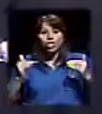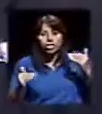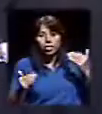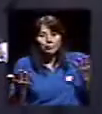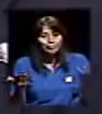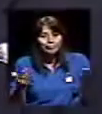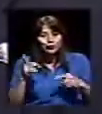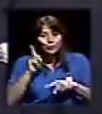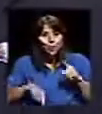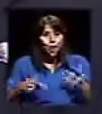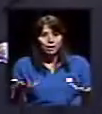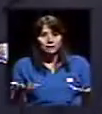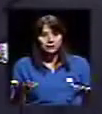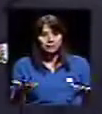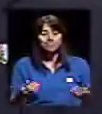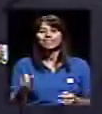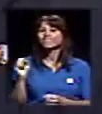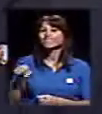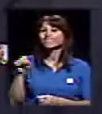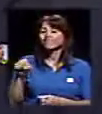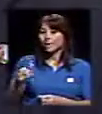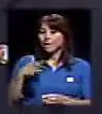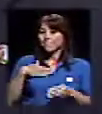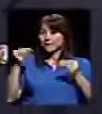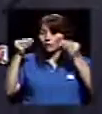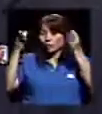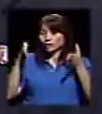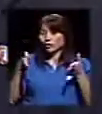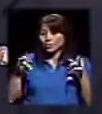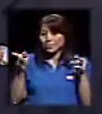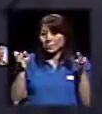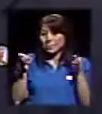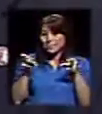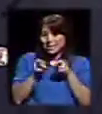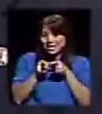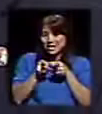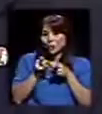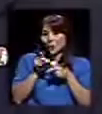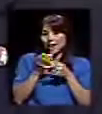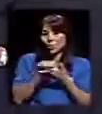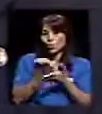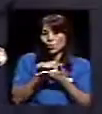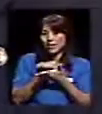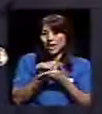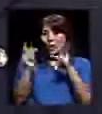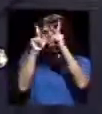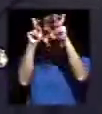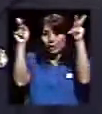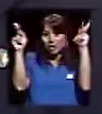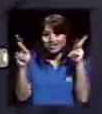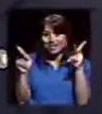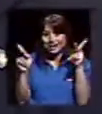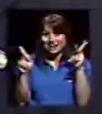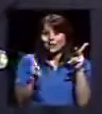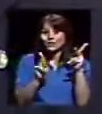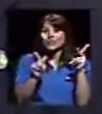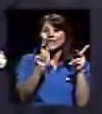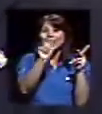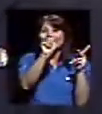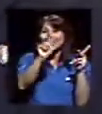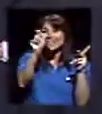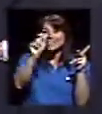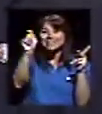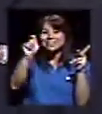Sí, mis profesores de microeconomía, cuando ponían en la pizarra con tiza, que ya no, creo que no existe la